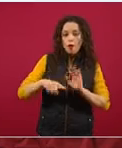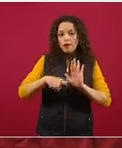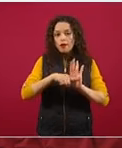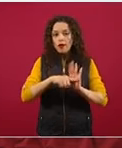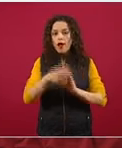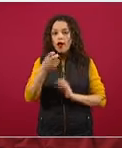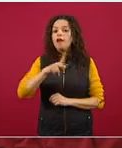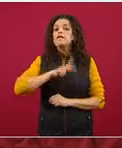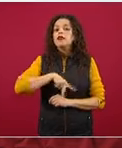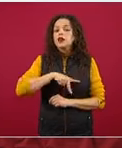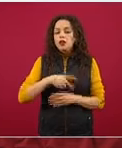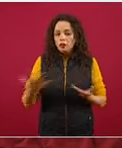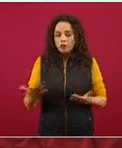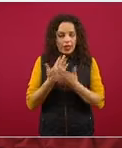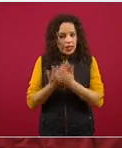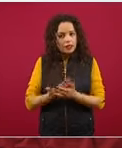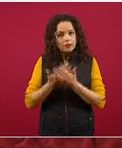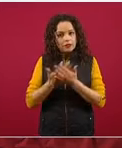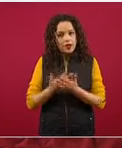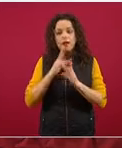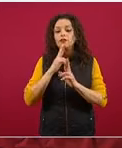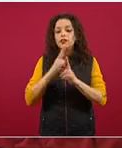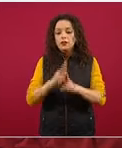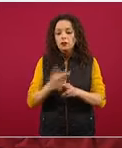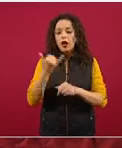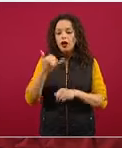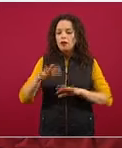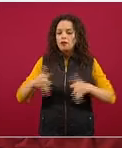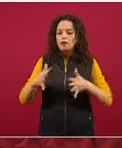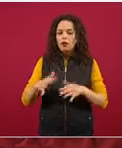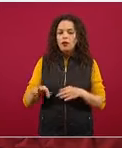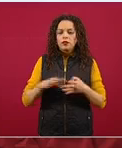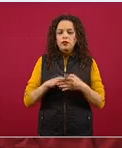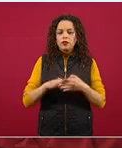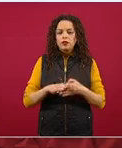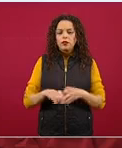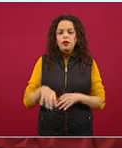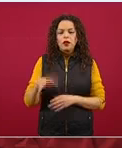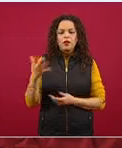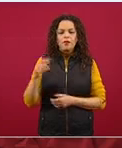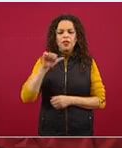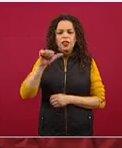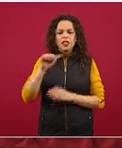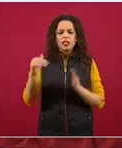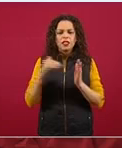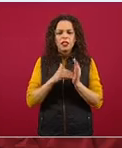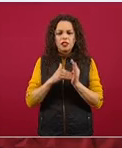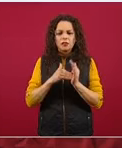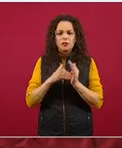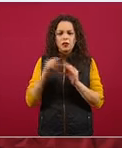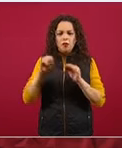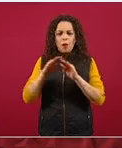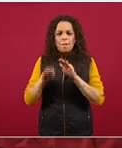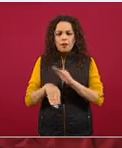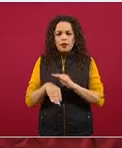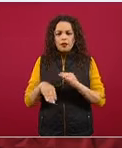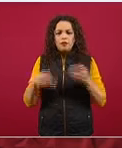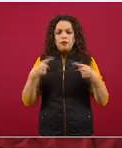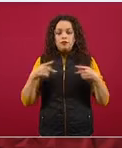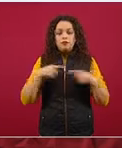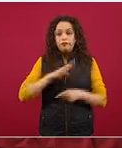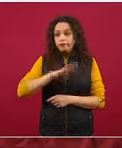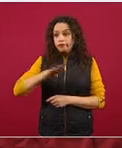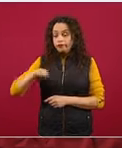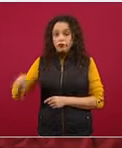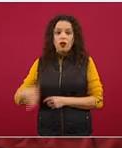virus SARS-CoV-2 y un total de alrededor de 16.000, poco menos de 16.000 defunciones que no tienen una